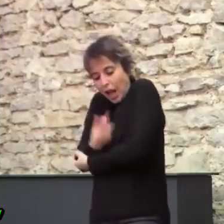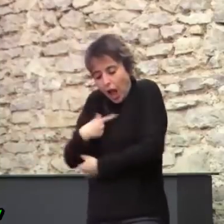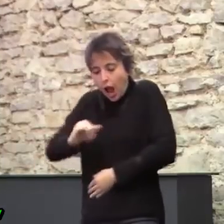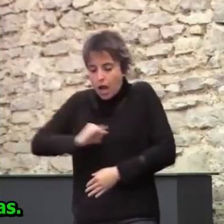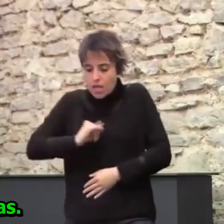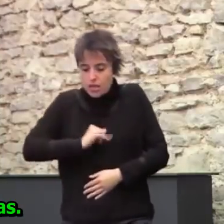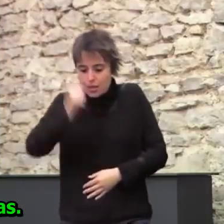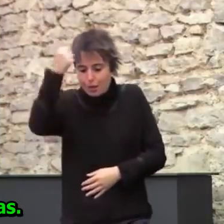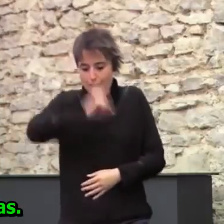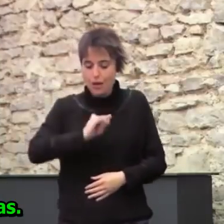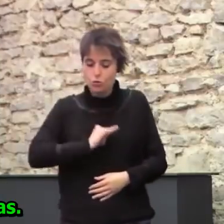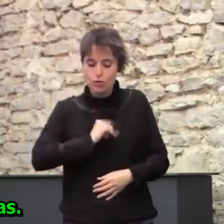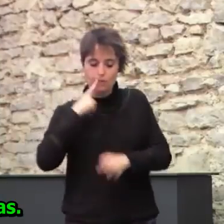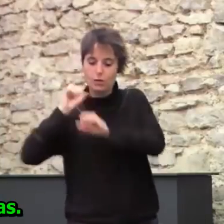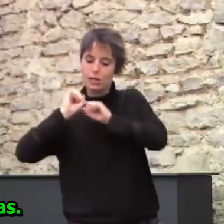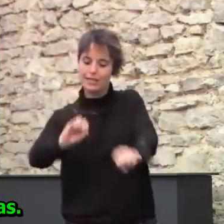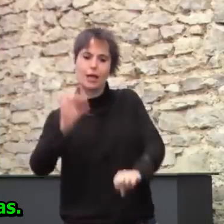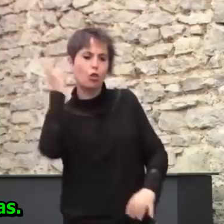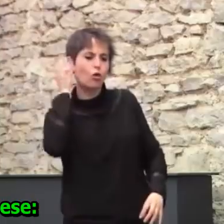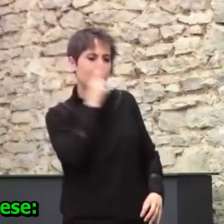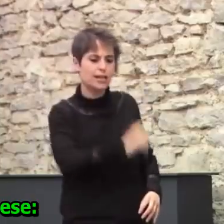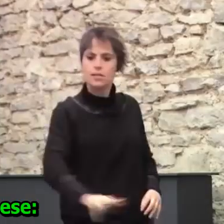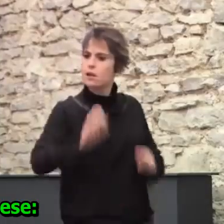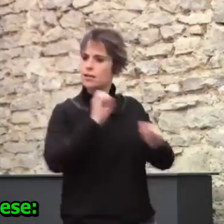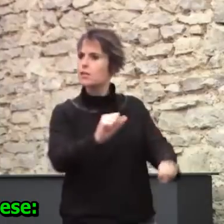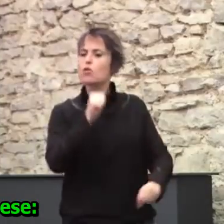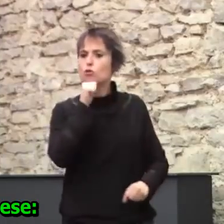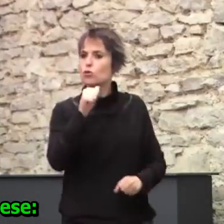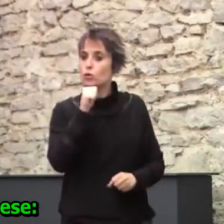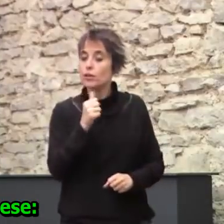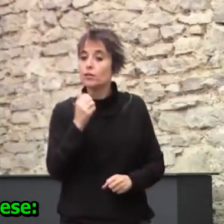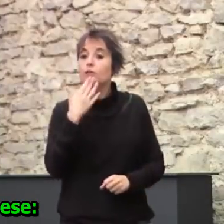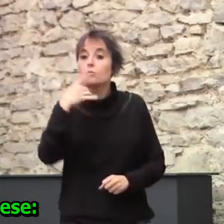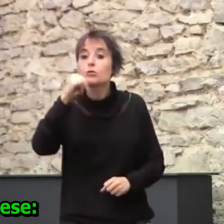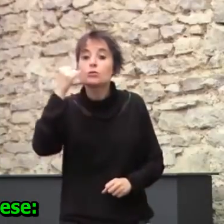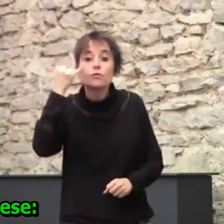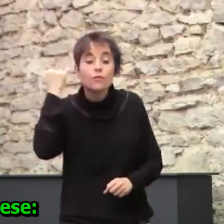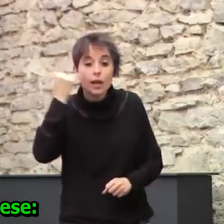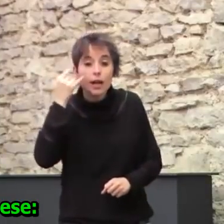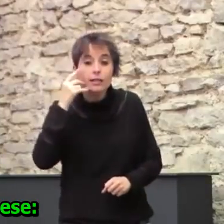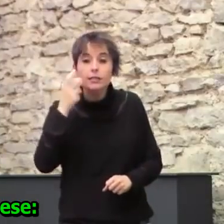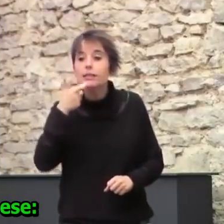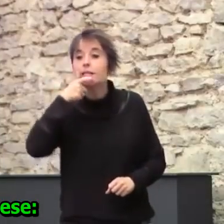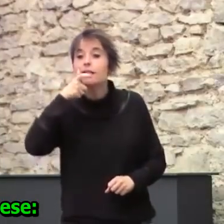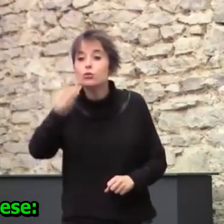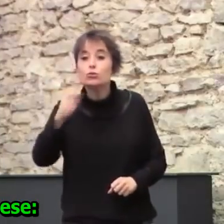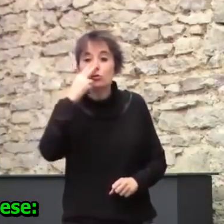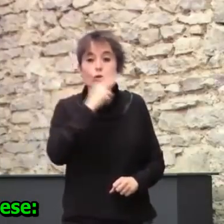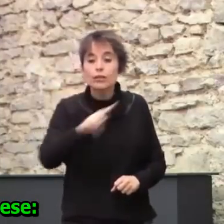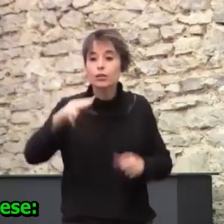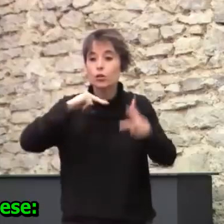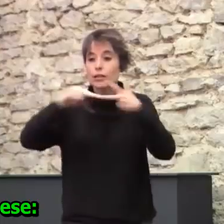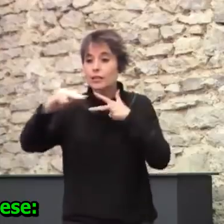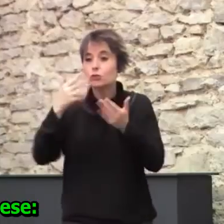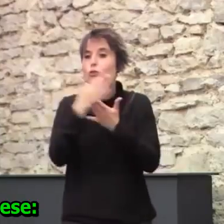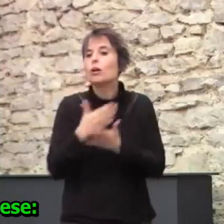construya su identidad masculina, por ejemplo, en el rechazo a las niñas, ¿no? Porque si os fijáis, el insulto más grave que hay para un niño en la